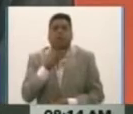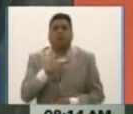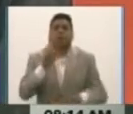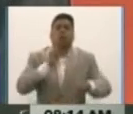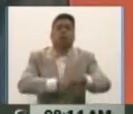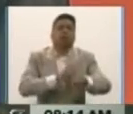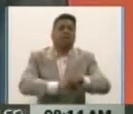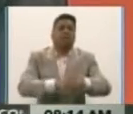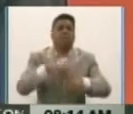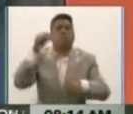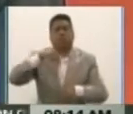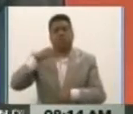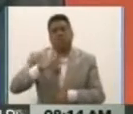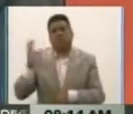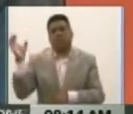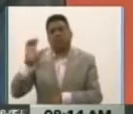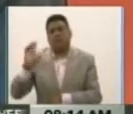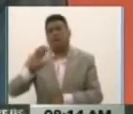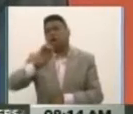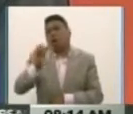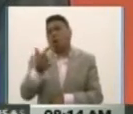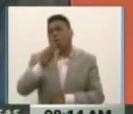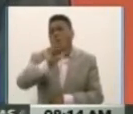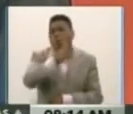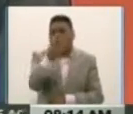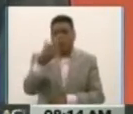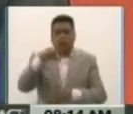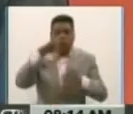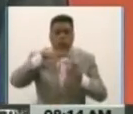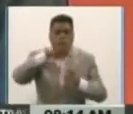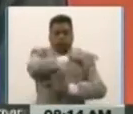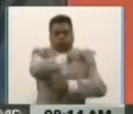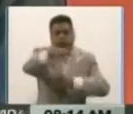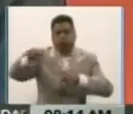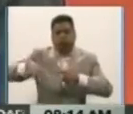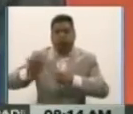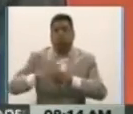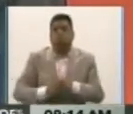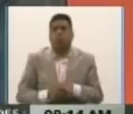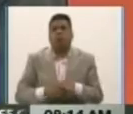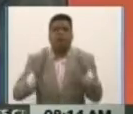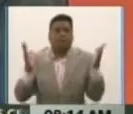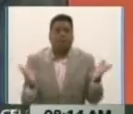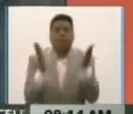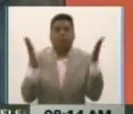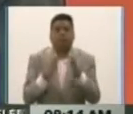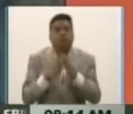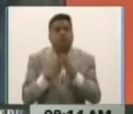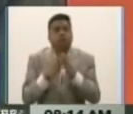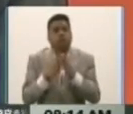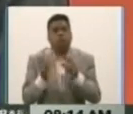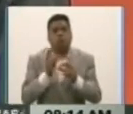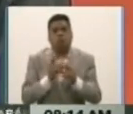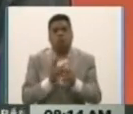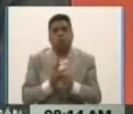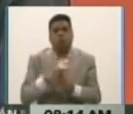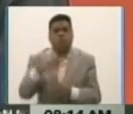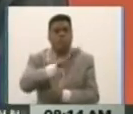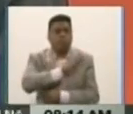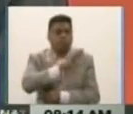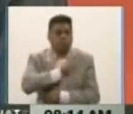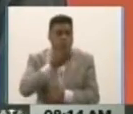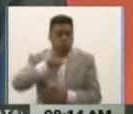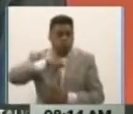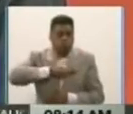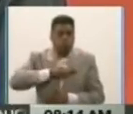en Caracas, tener temporadas en otros estados. Podemos potenciar producciones en los estados, así que podemos hacer producciones propias, no solo